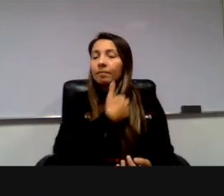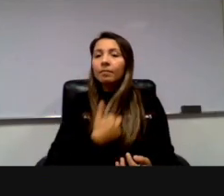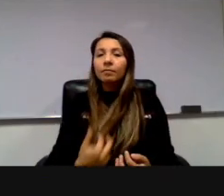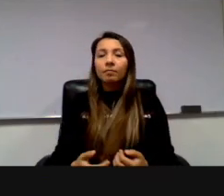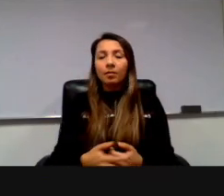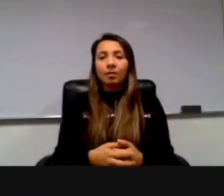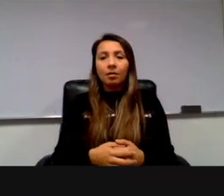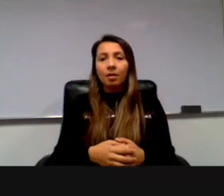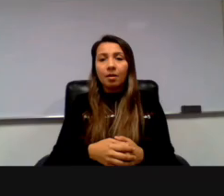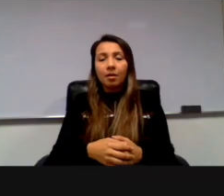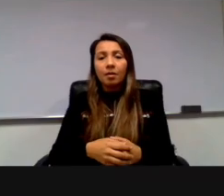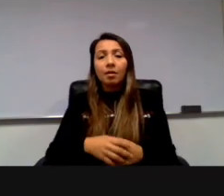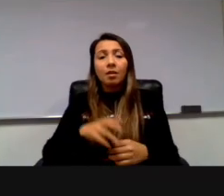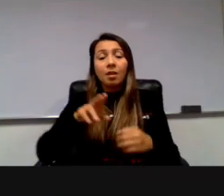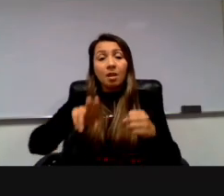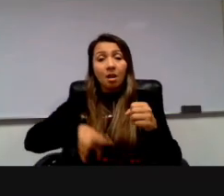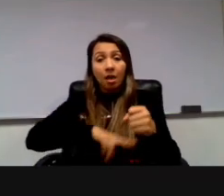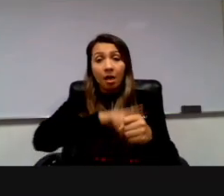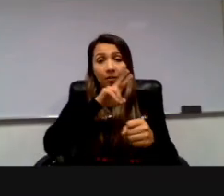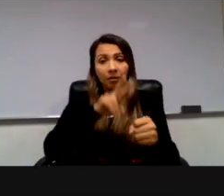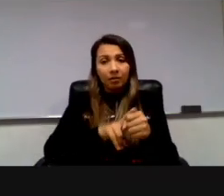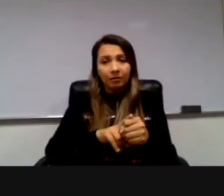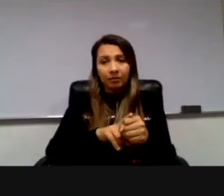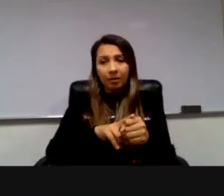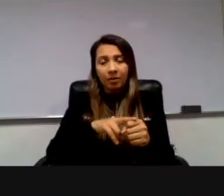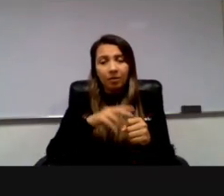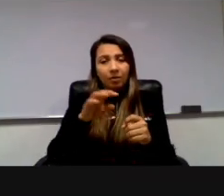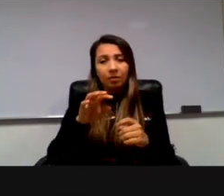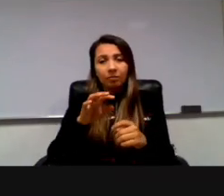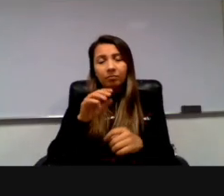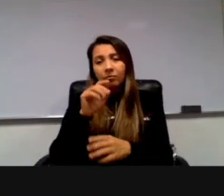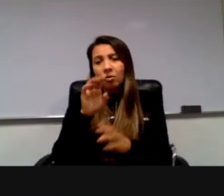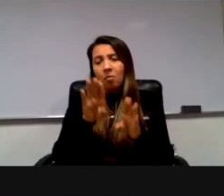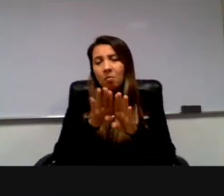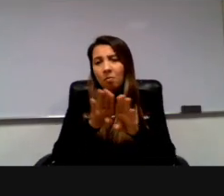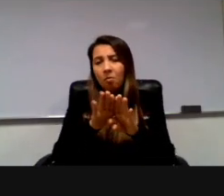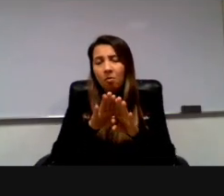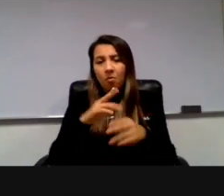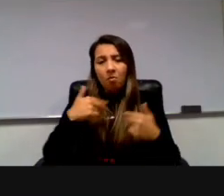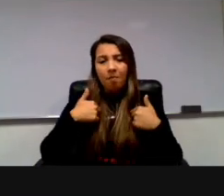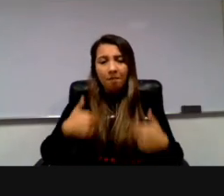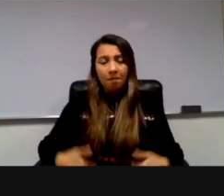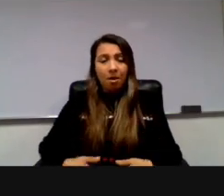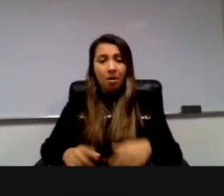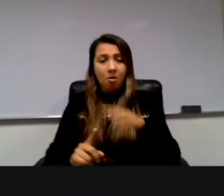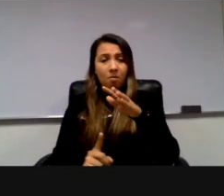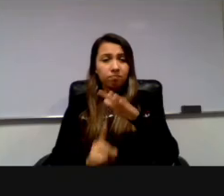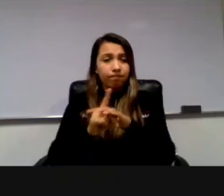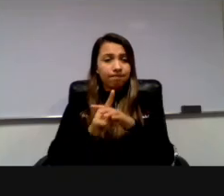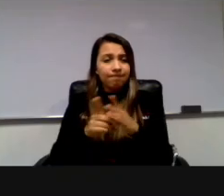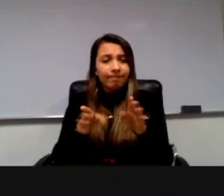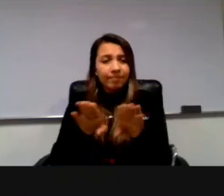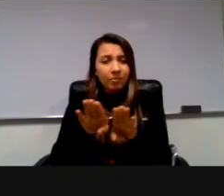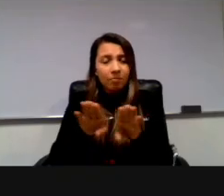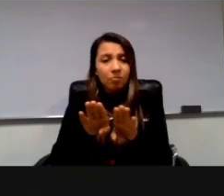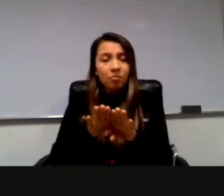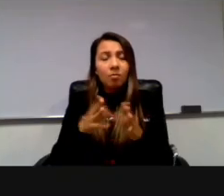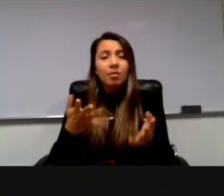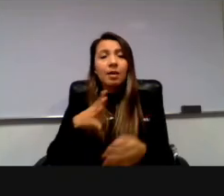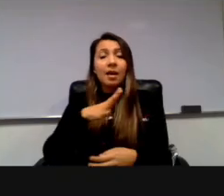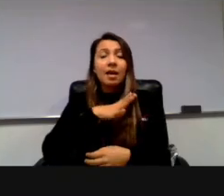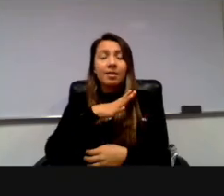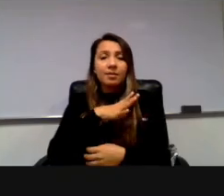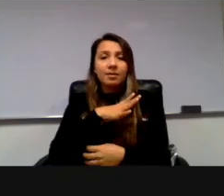para inferir la naturaleza del último ancestro común, para entender cómo surgieron los seres vivos en la Tierra, pues tenemos como